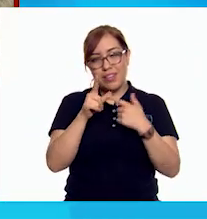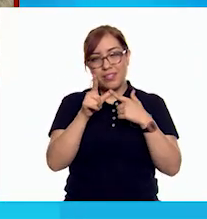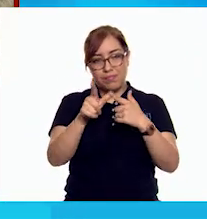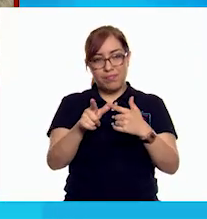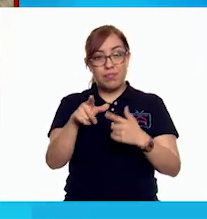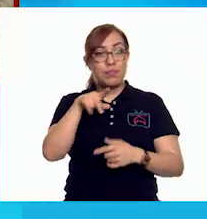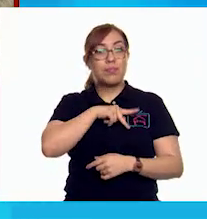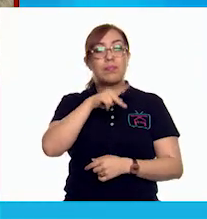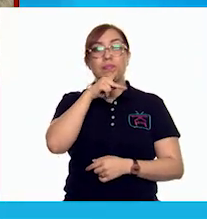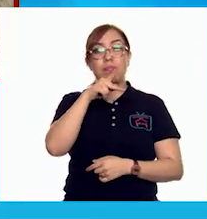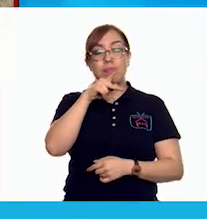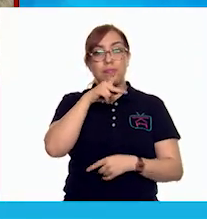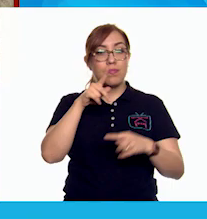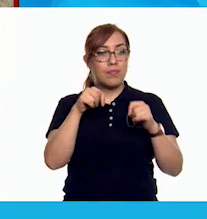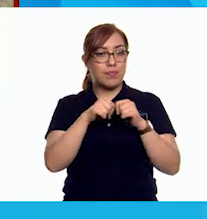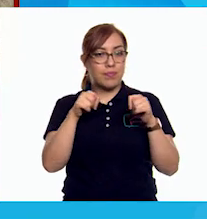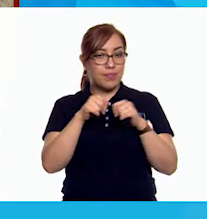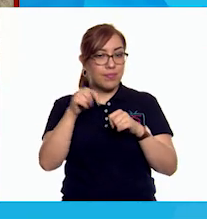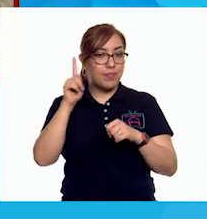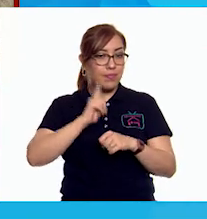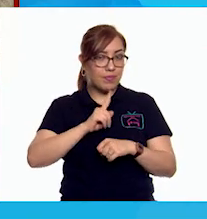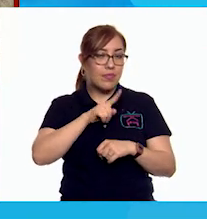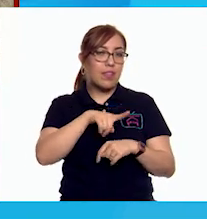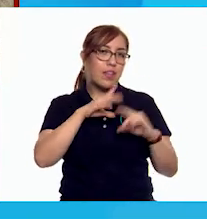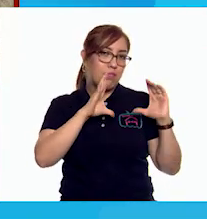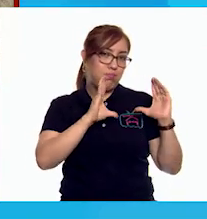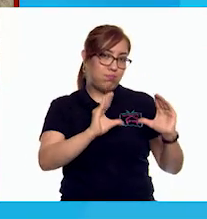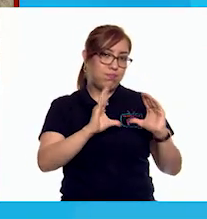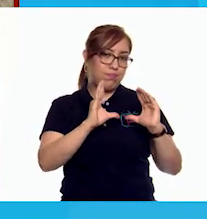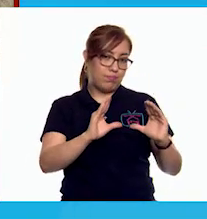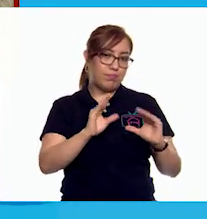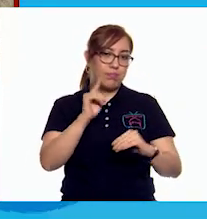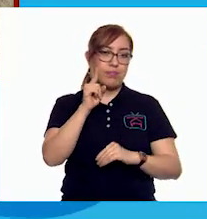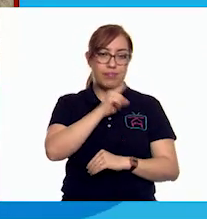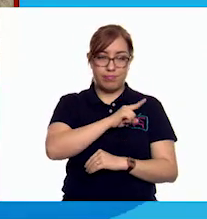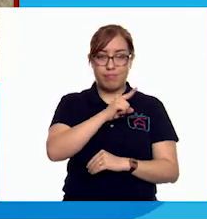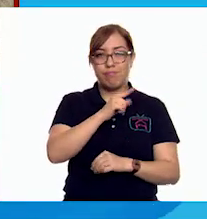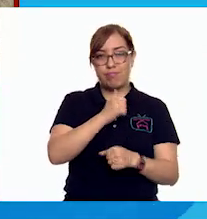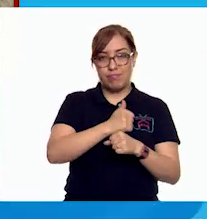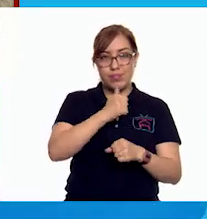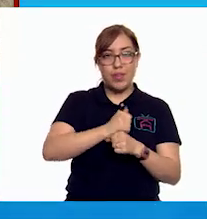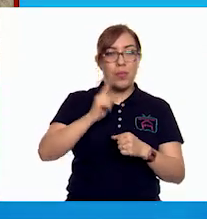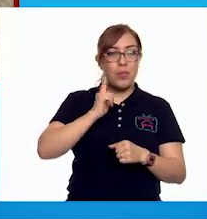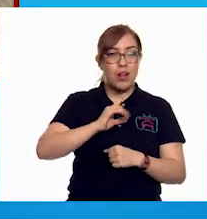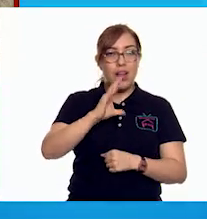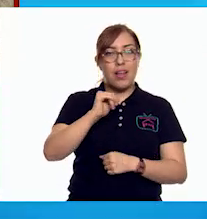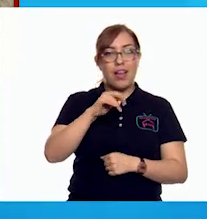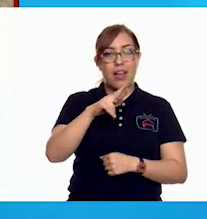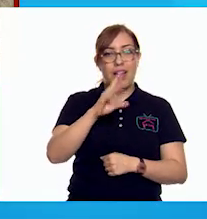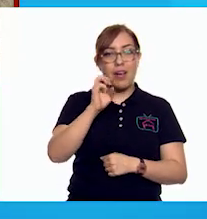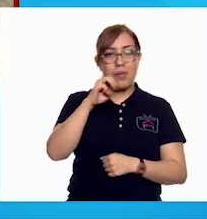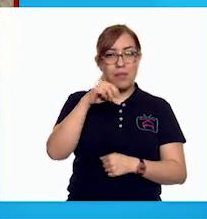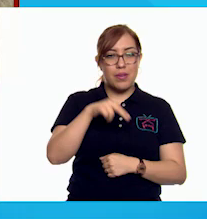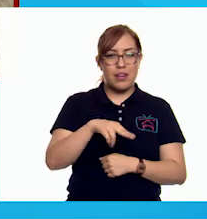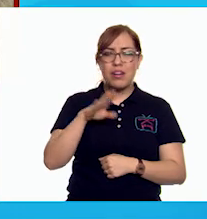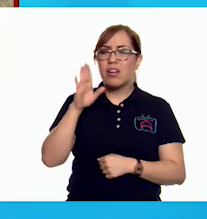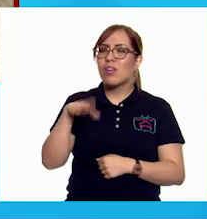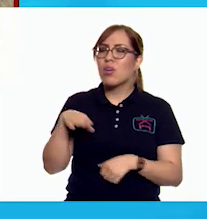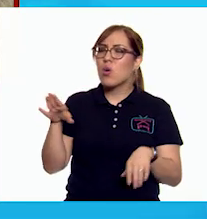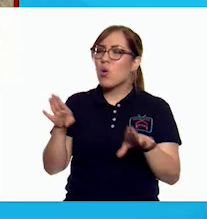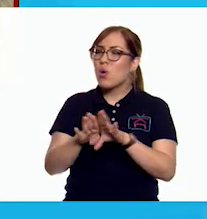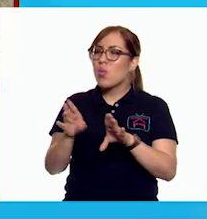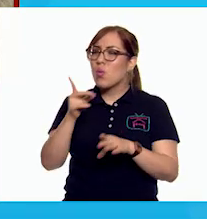Juanita aprendieron de mi abuelita Carmen, la maestra mayor. ¿Y cómo se dice? Yo